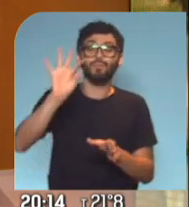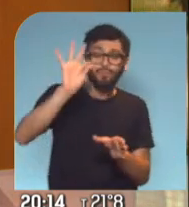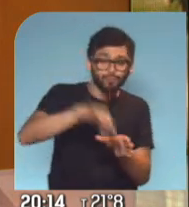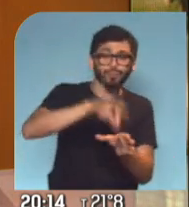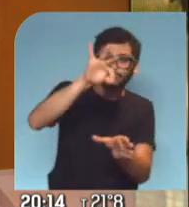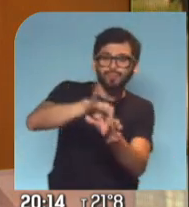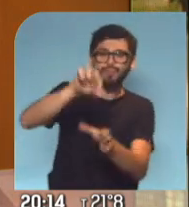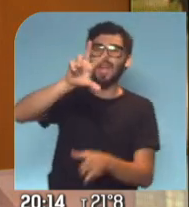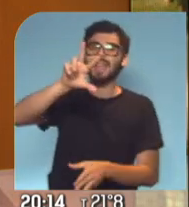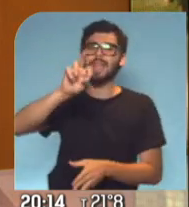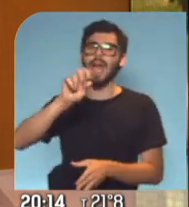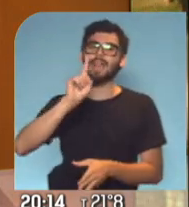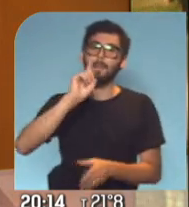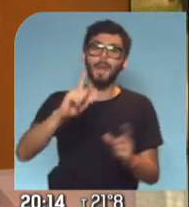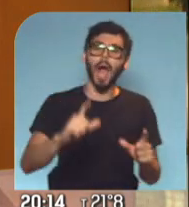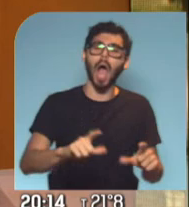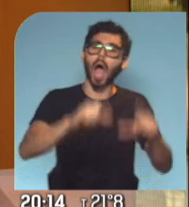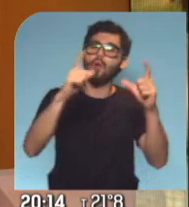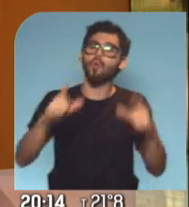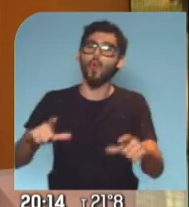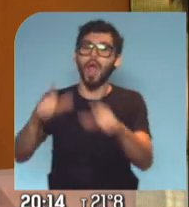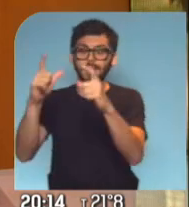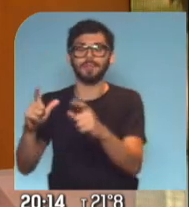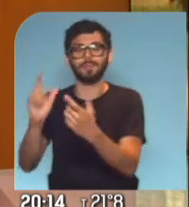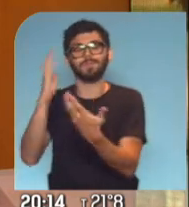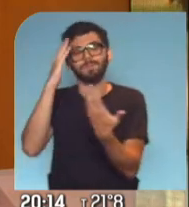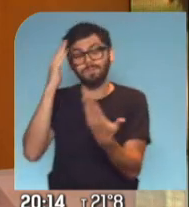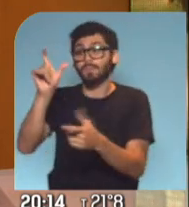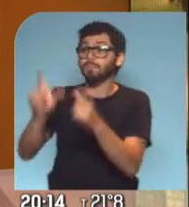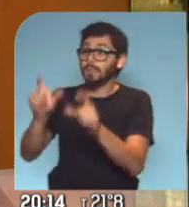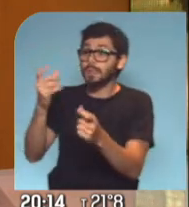comenzado a plantarse en recuerdo a cada uno de los desaparecidos. Mañana